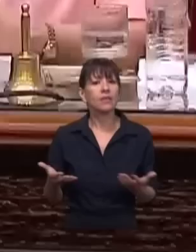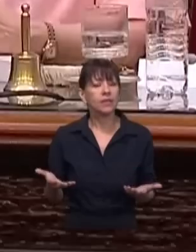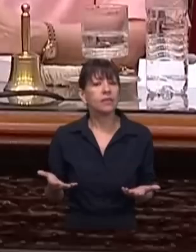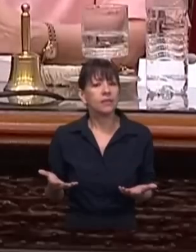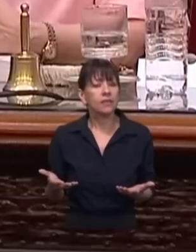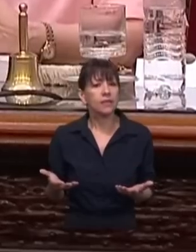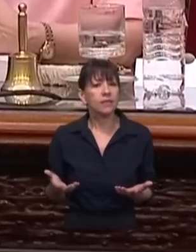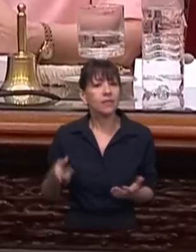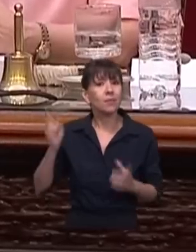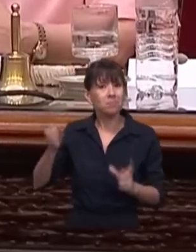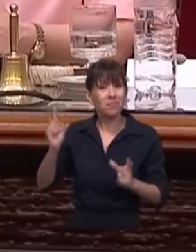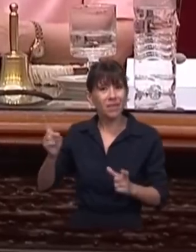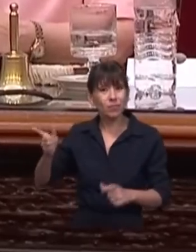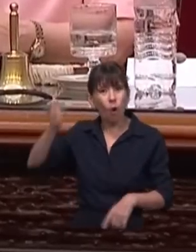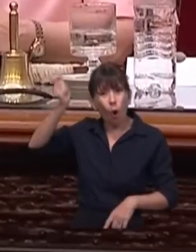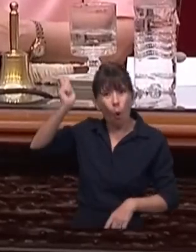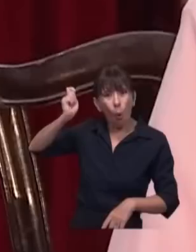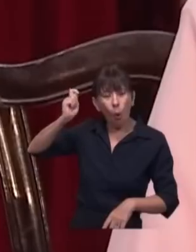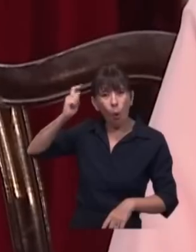el accionar de los miembros de la Corte